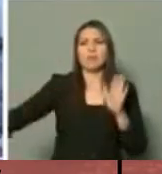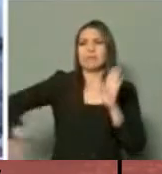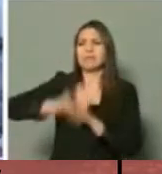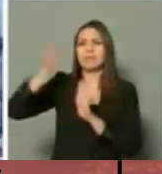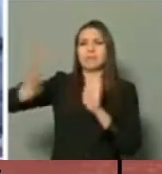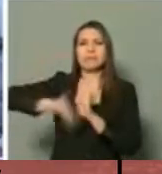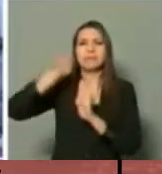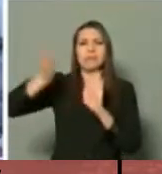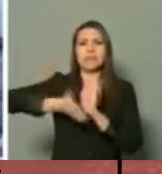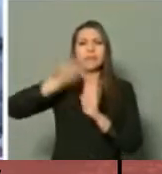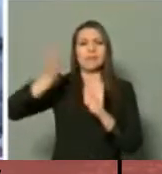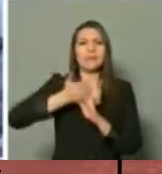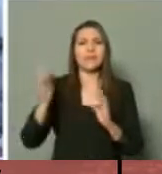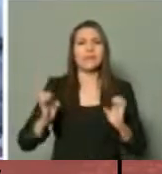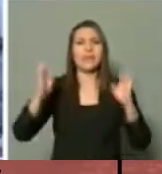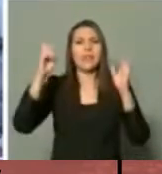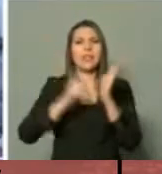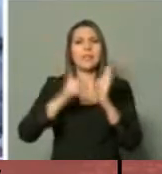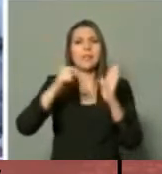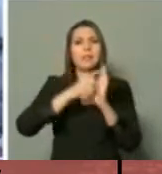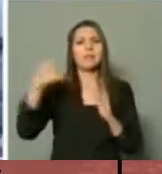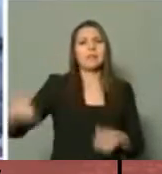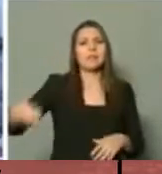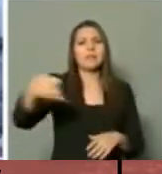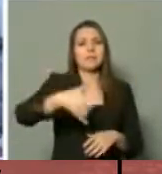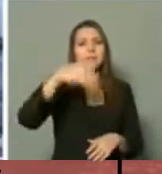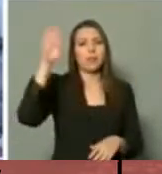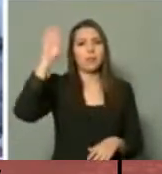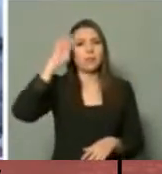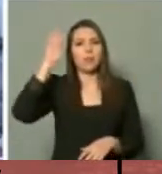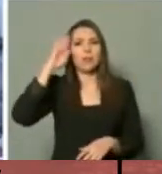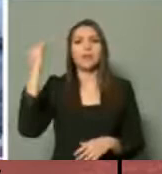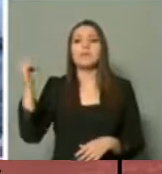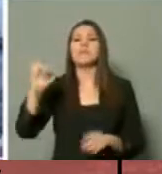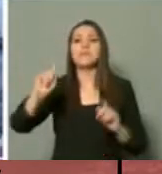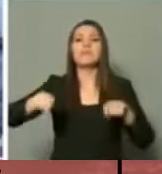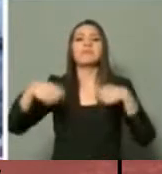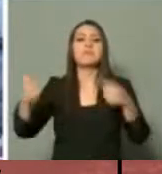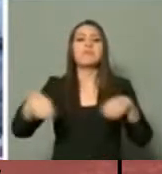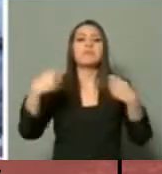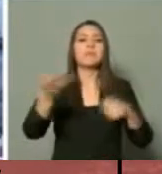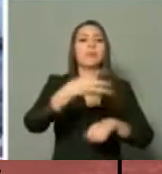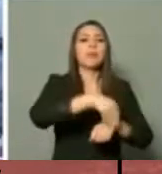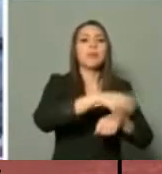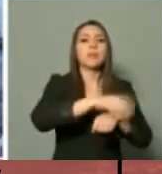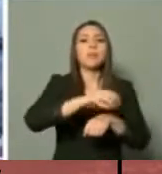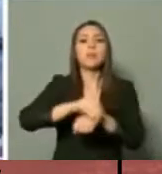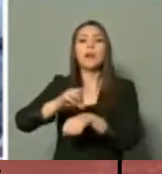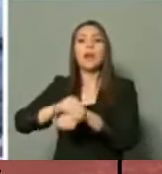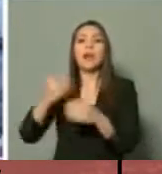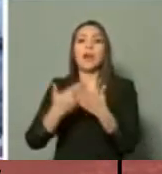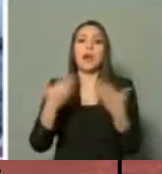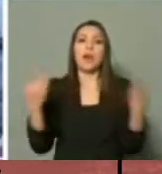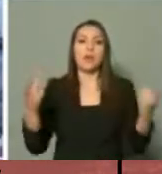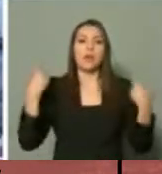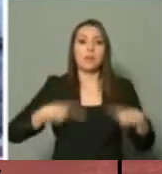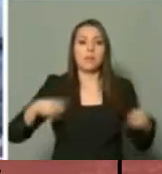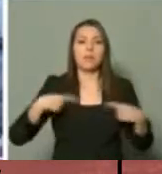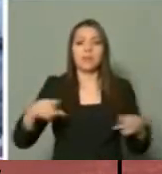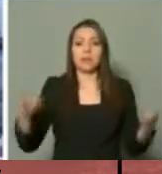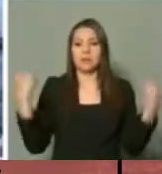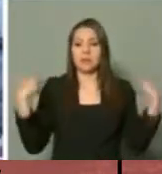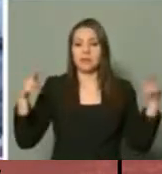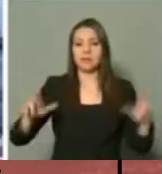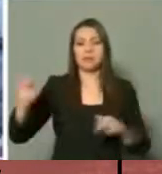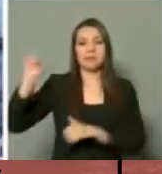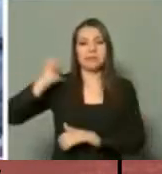Esa construcción indiscriminada de unidades habitacionales que permitieron los permisos de hoy los que representan al frente. Es por ello que